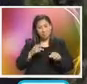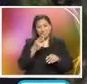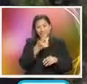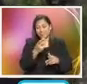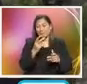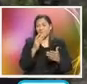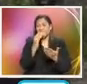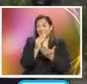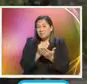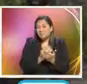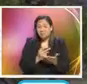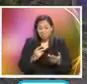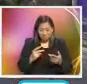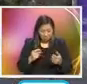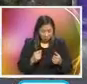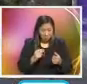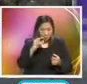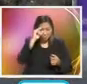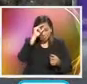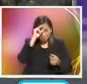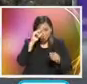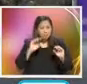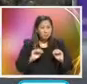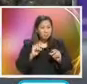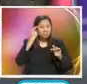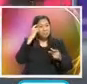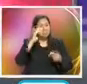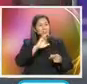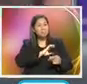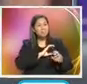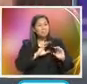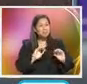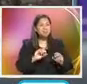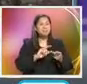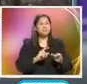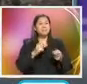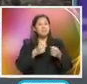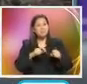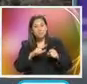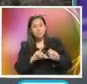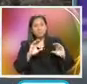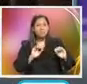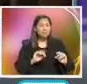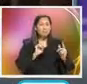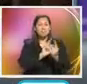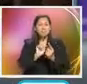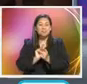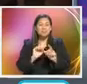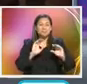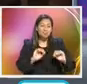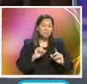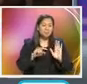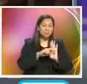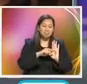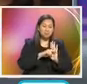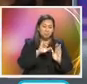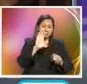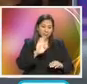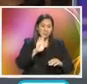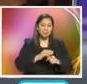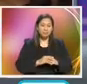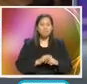las capacidades intelectuales, afectivas, físicas, sociales de las personas. Retomar o